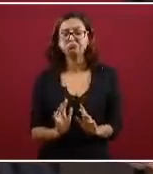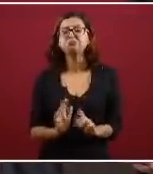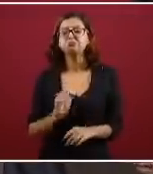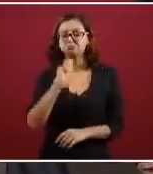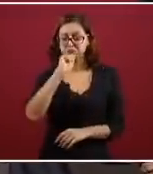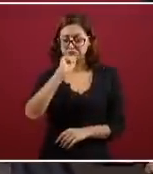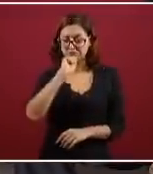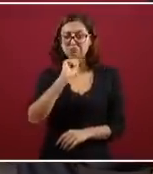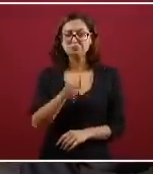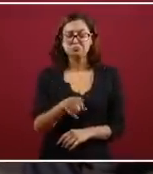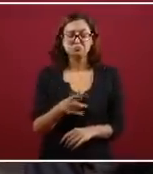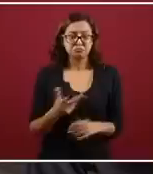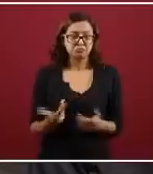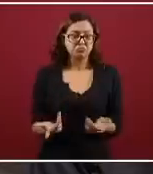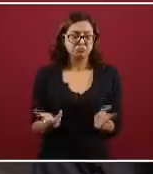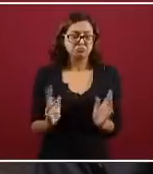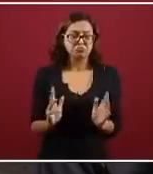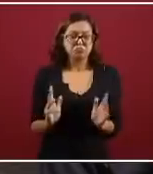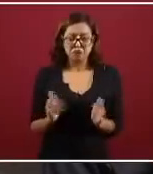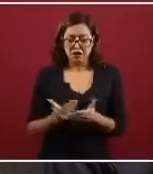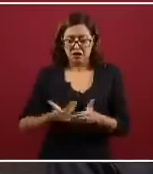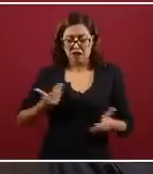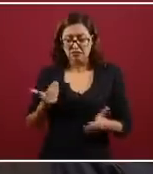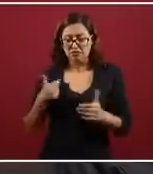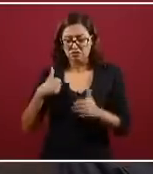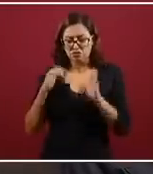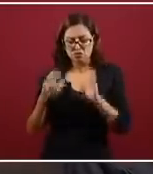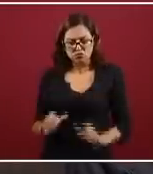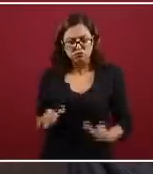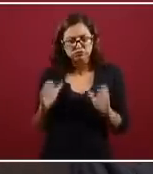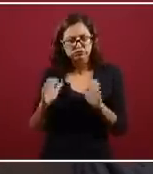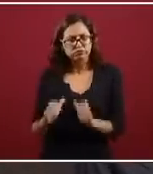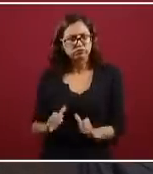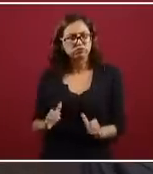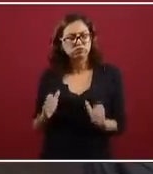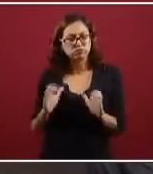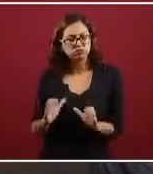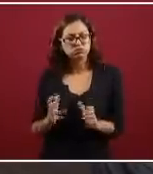También por eso estoy actuando de manera precavida.